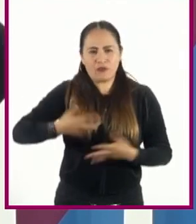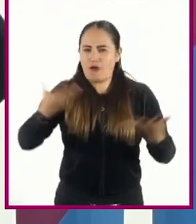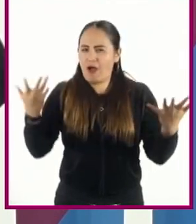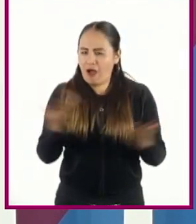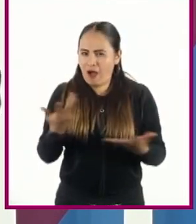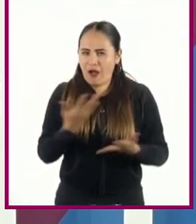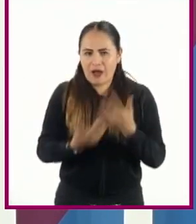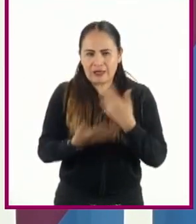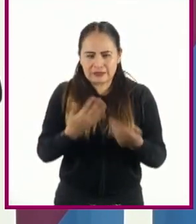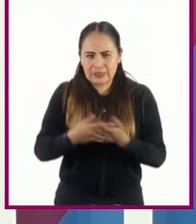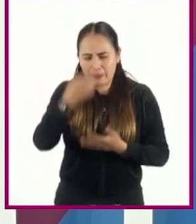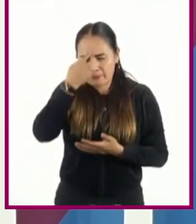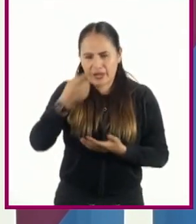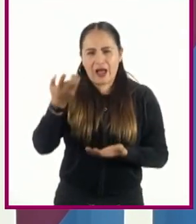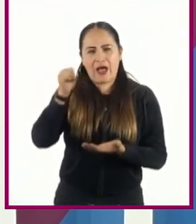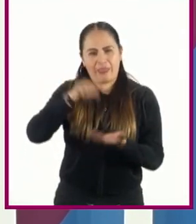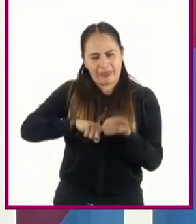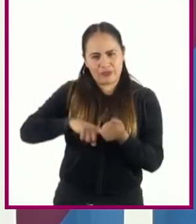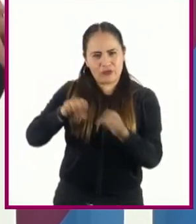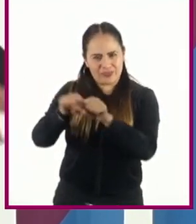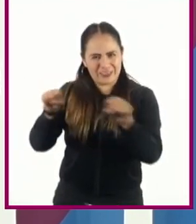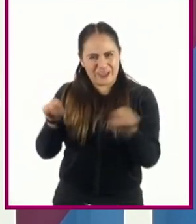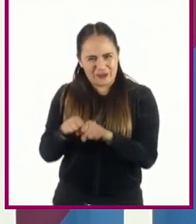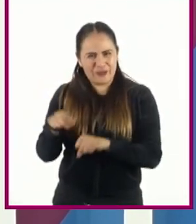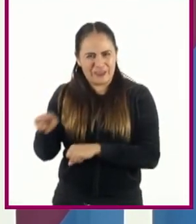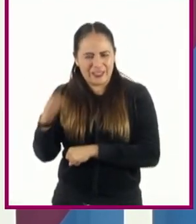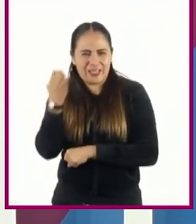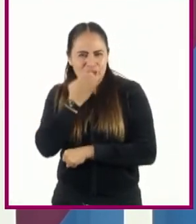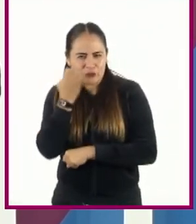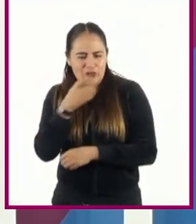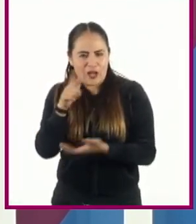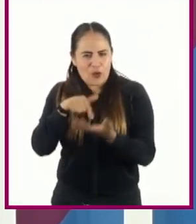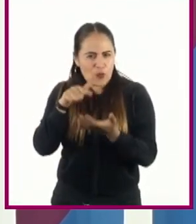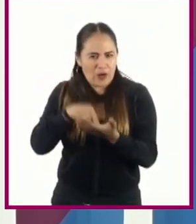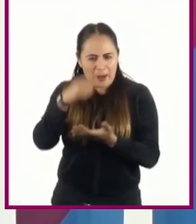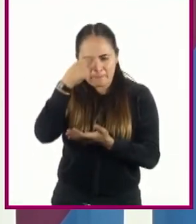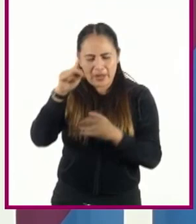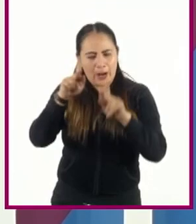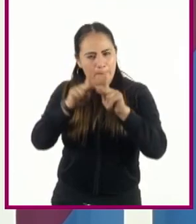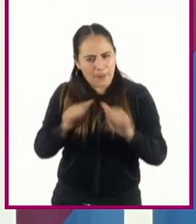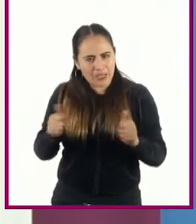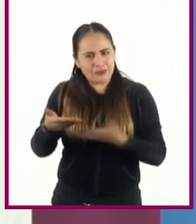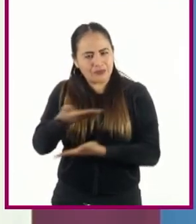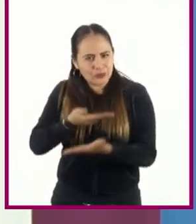para que nuestro salón de clases se convierta en un espacio de paz y buena convivencia.